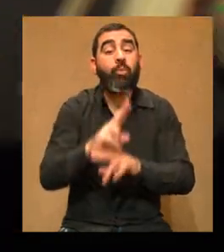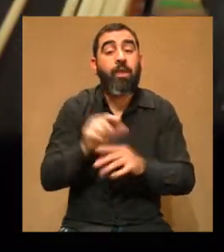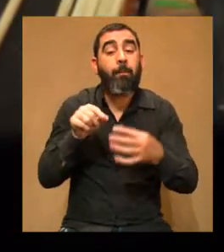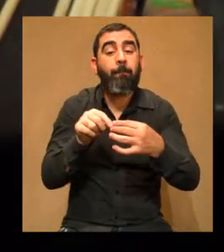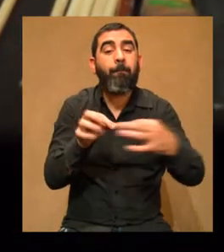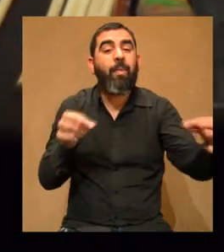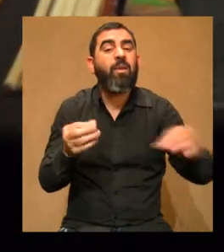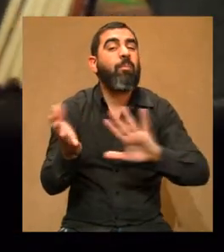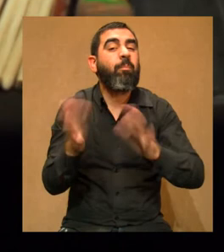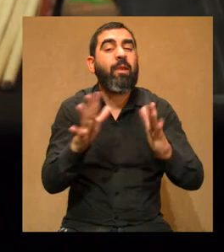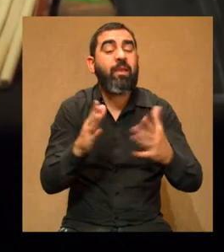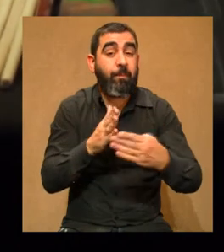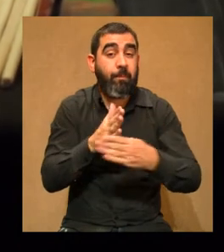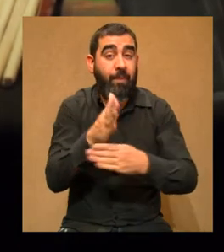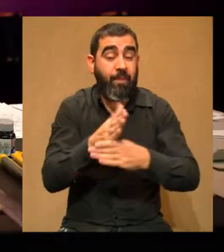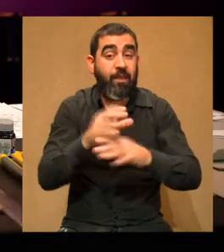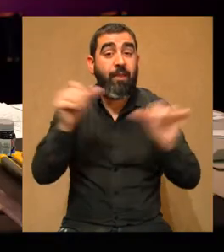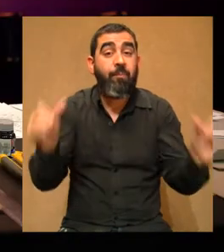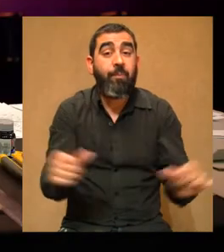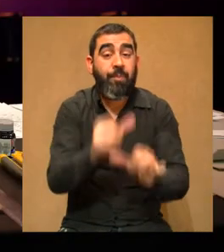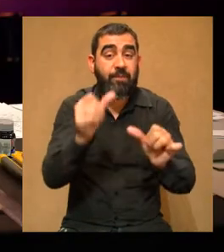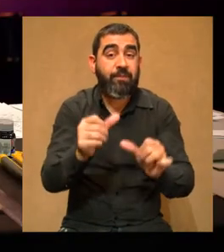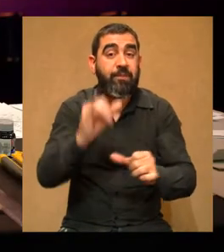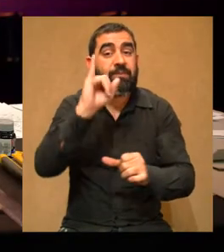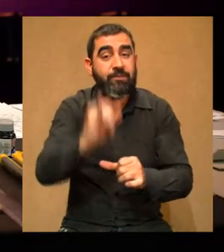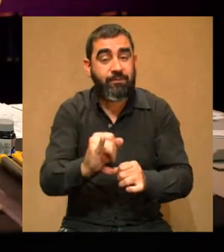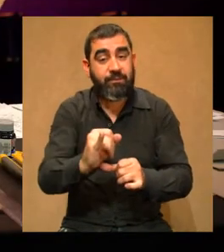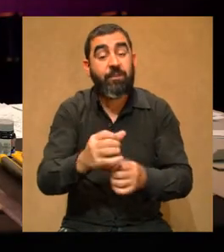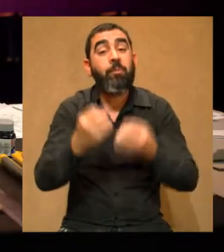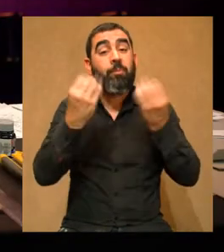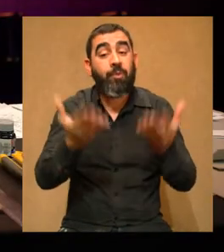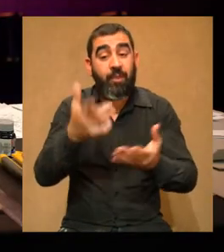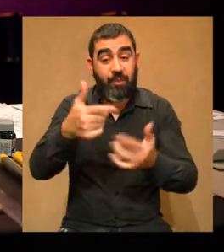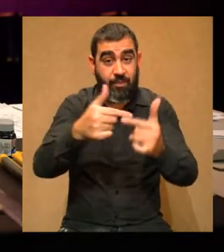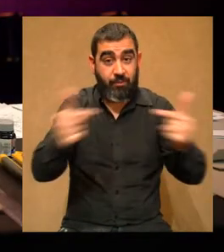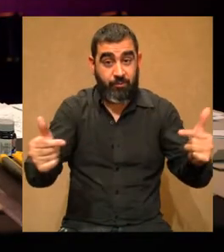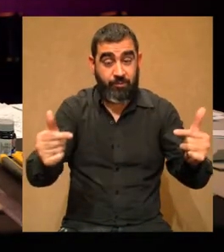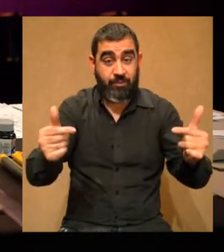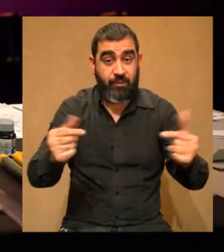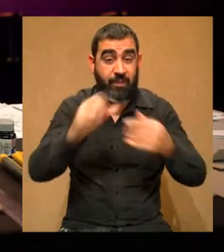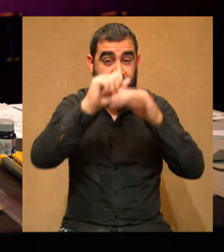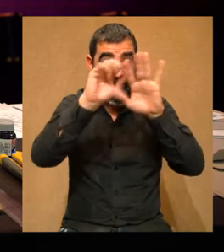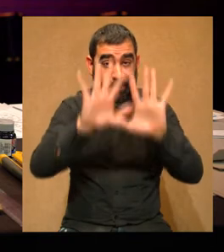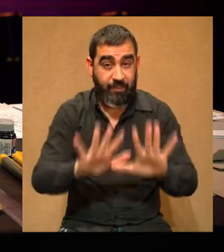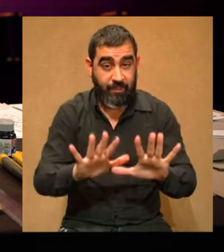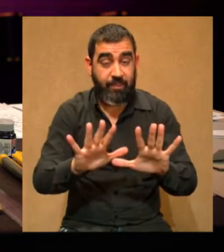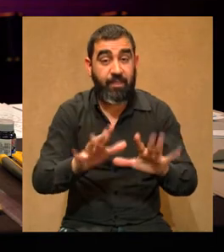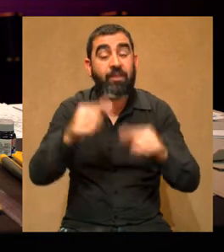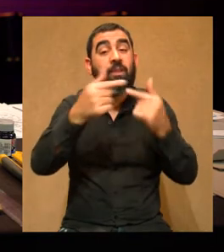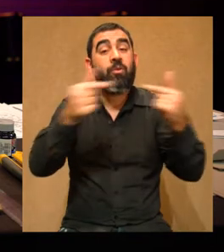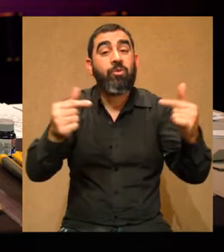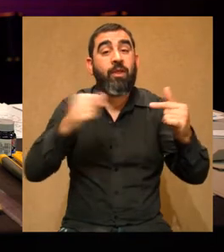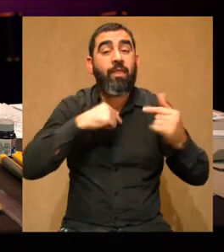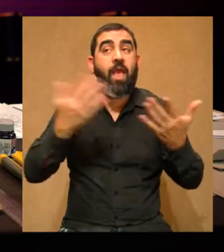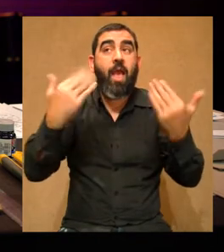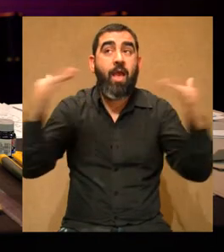los palitos brochettes para que vamos a hacer que tenemos exacto porque estos nm en estos telones y rompimientos son